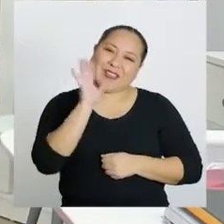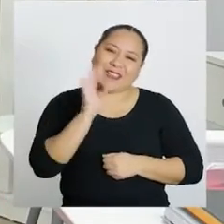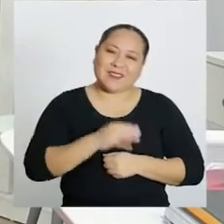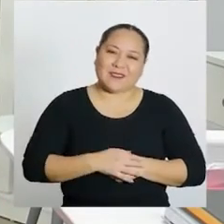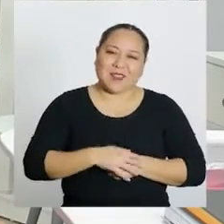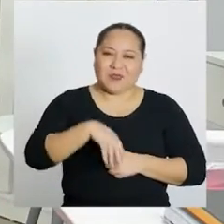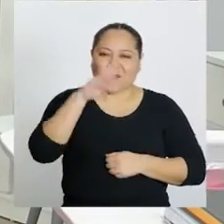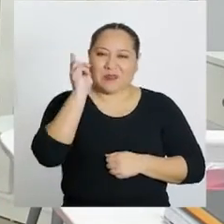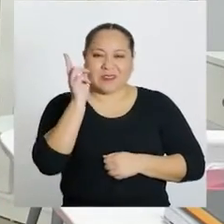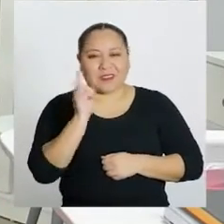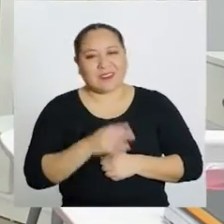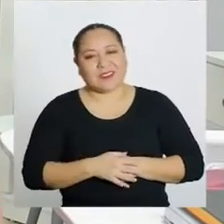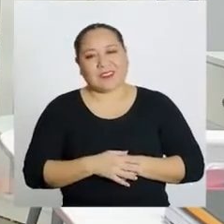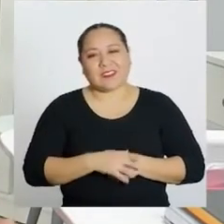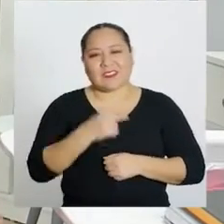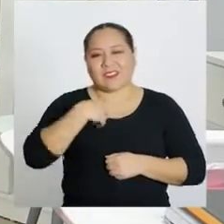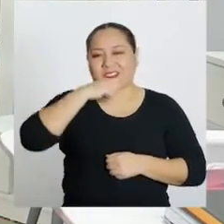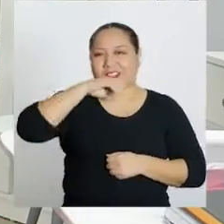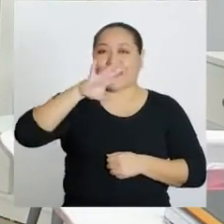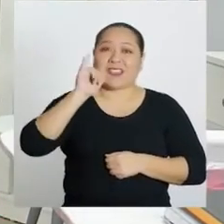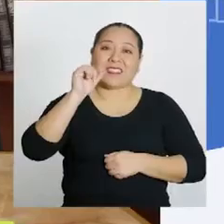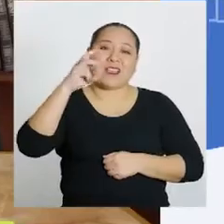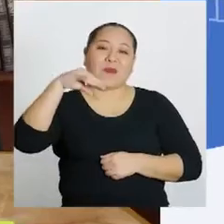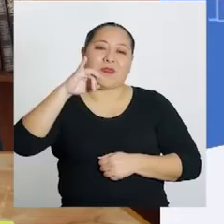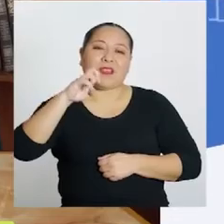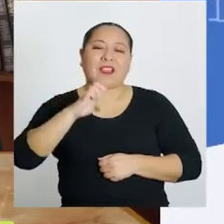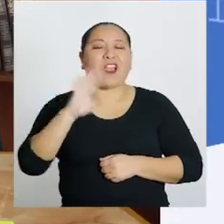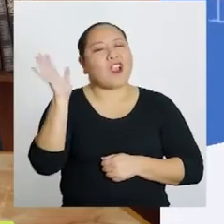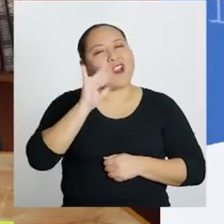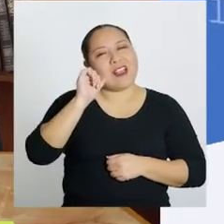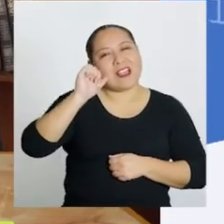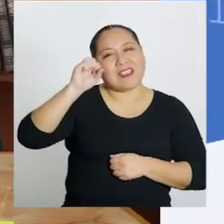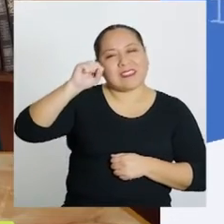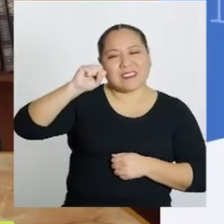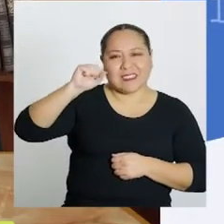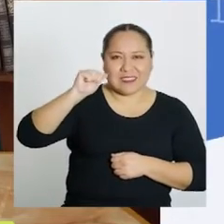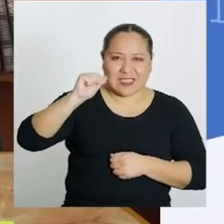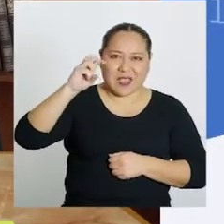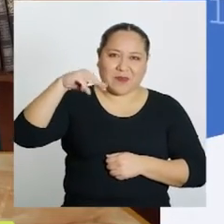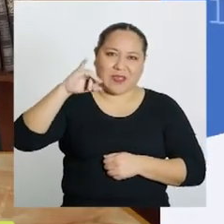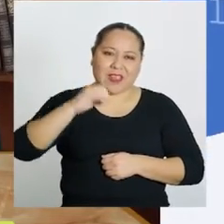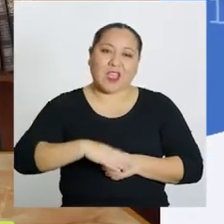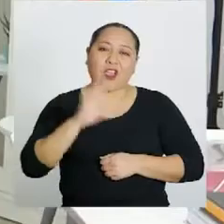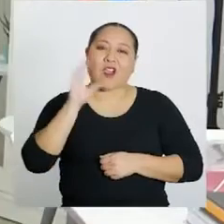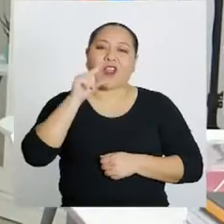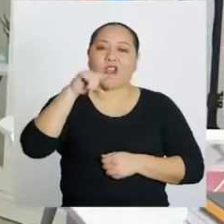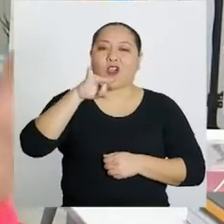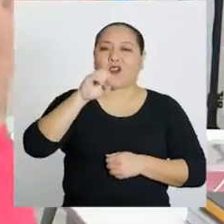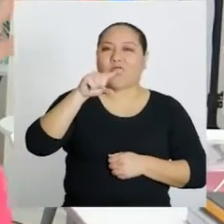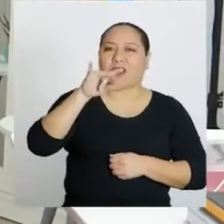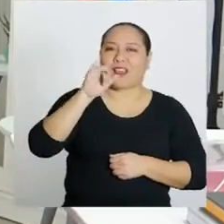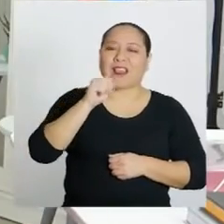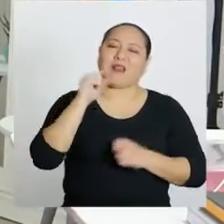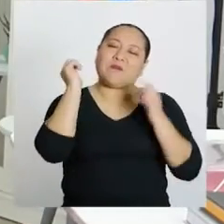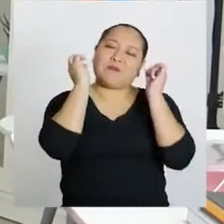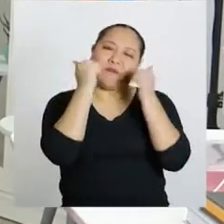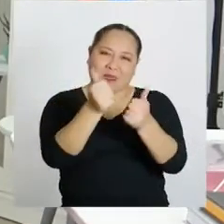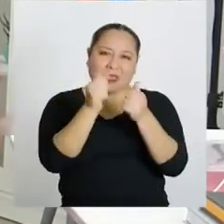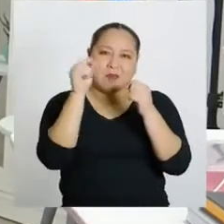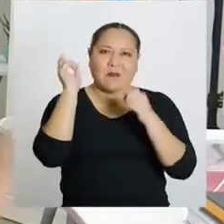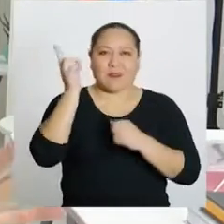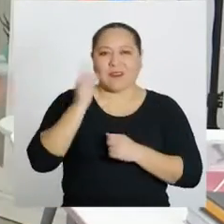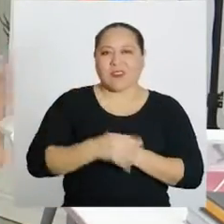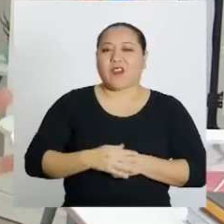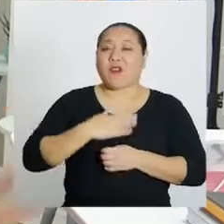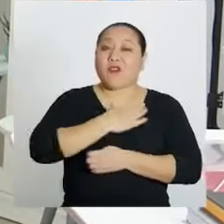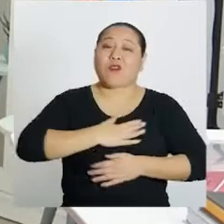Hola, profesora, le habla Yamile. Hola, Yamile. Hola, Juliana. Genial, profesora.